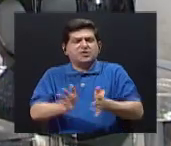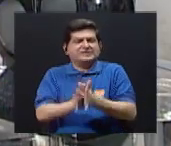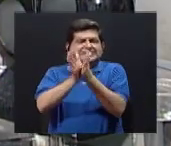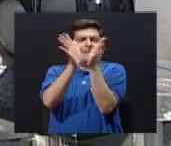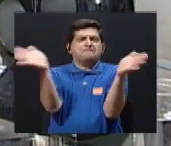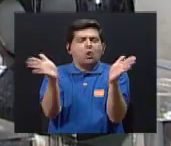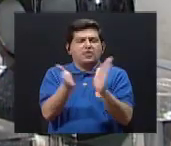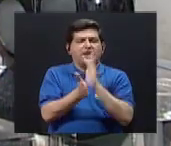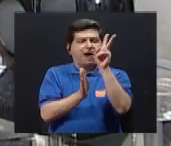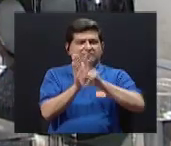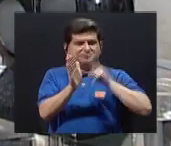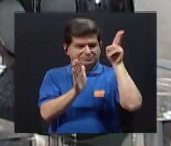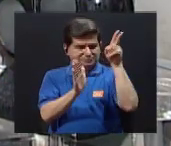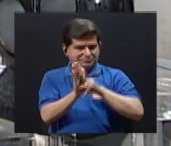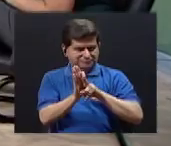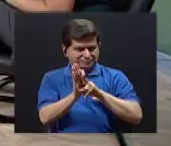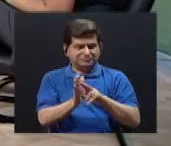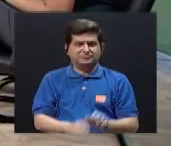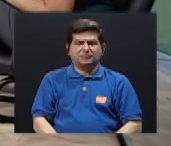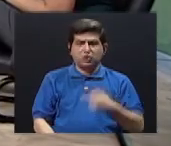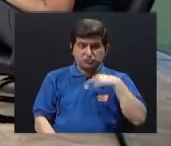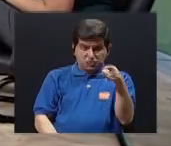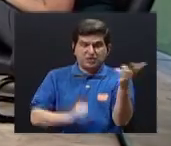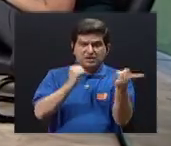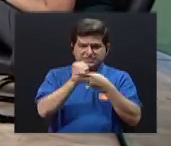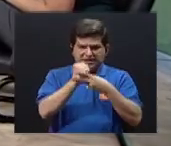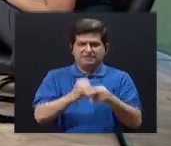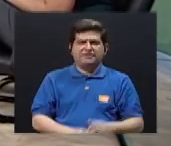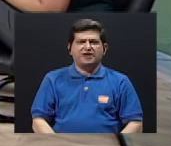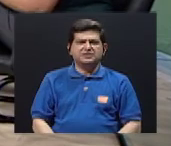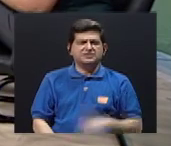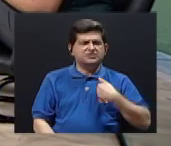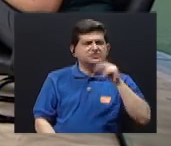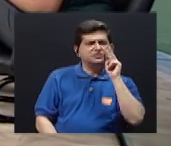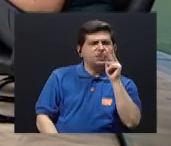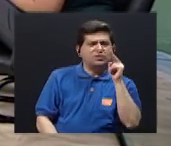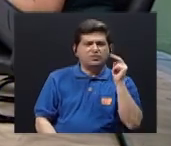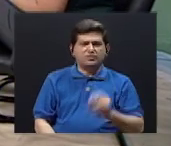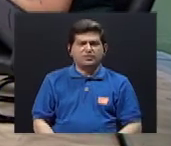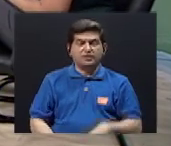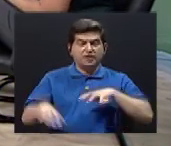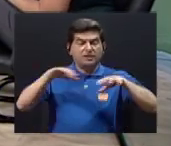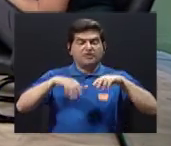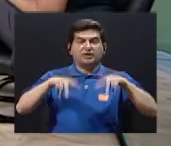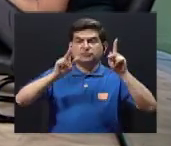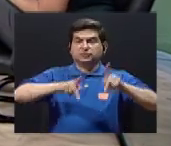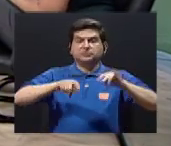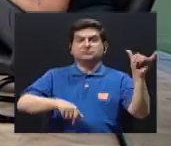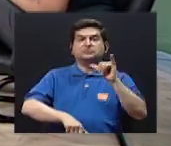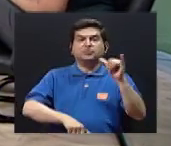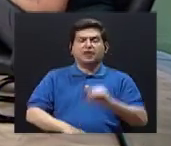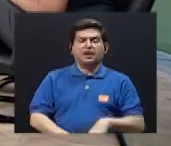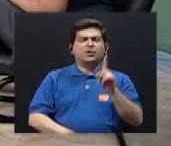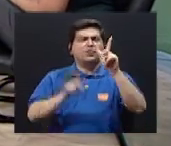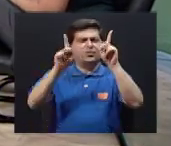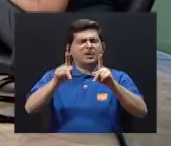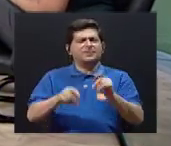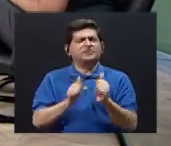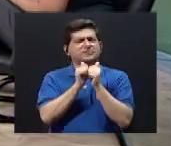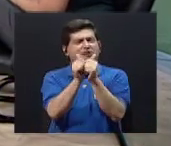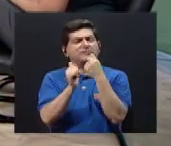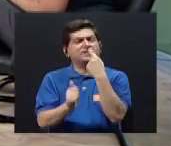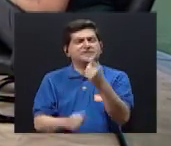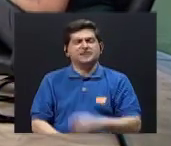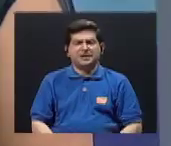presentación pública del documental y bueno, yo estuve en esa presentación, vi la reacción del público, efectivamente también. Y una persona